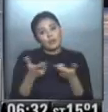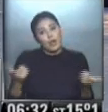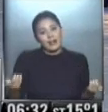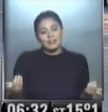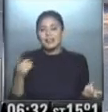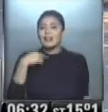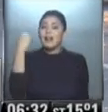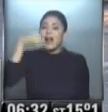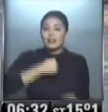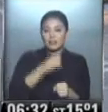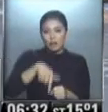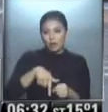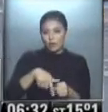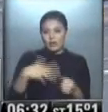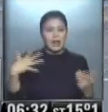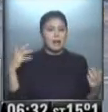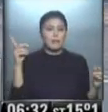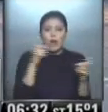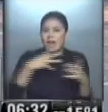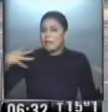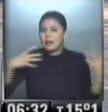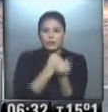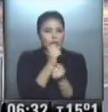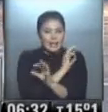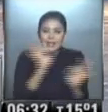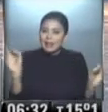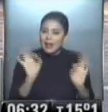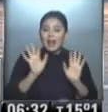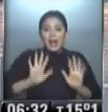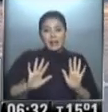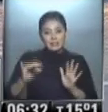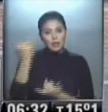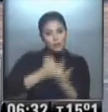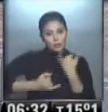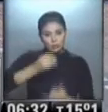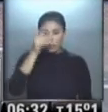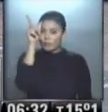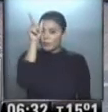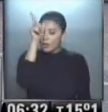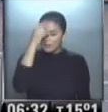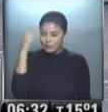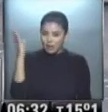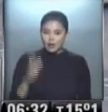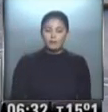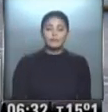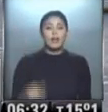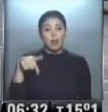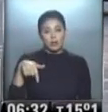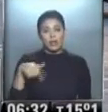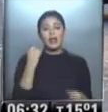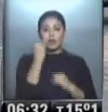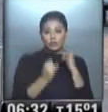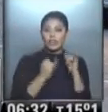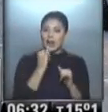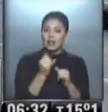Afortunadamente no estamos teniendo reportes de ningún tipo de choque, de acuerdo a lo que nos está diciendo la Policía Federal. Bueno, vamos a